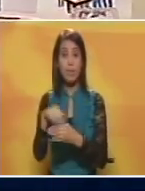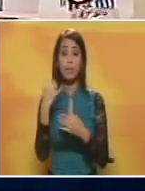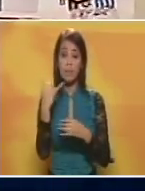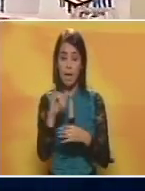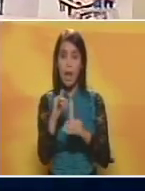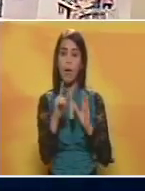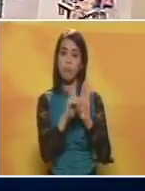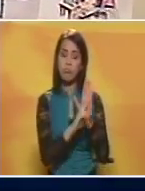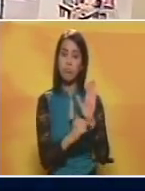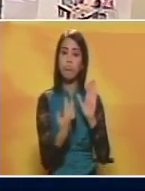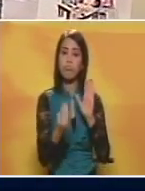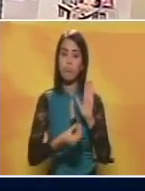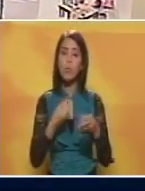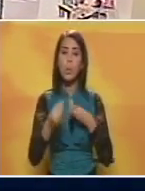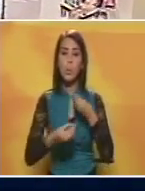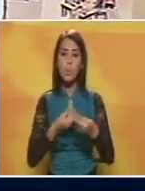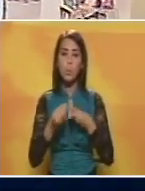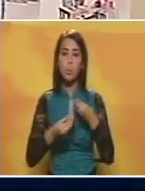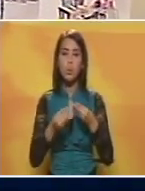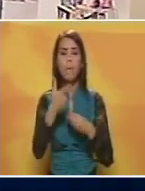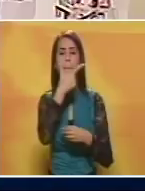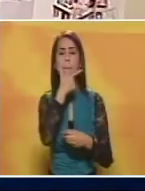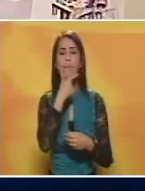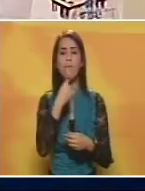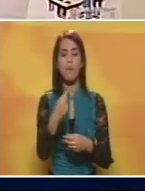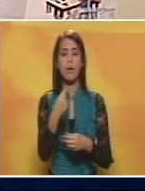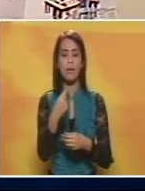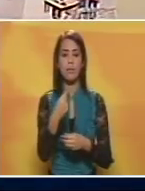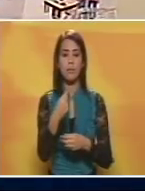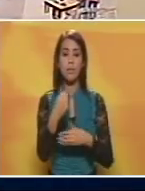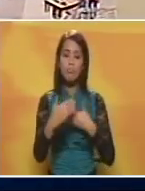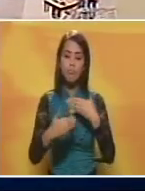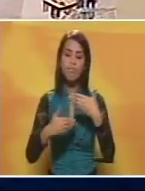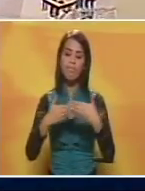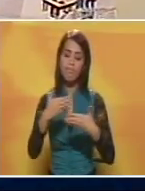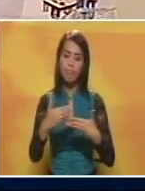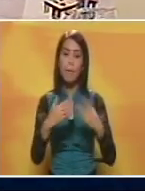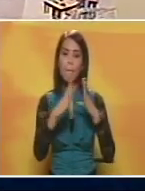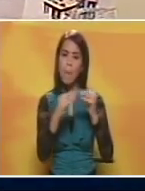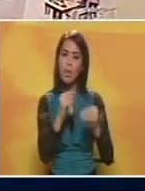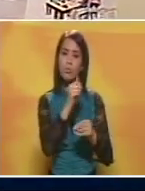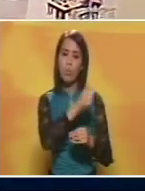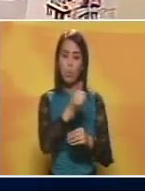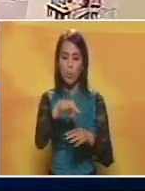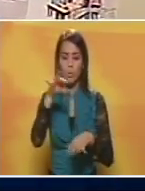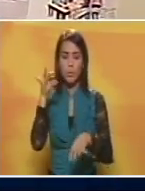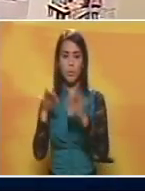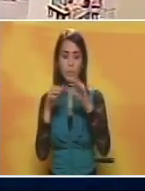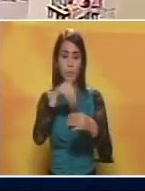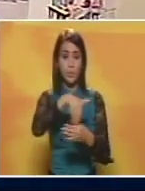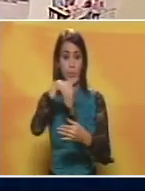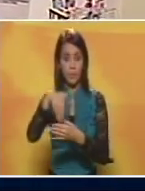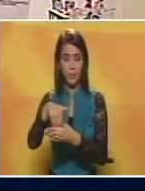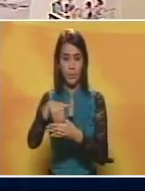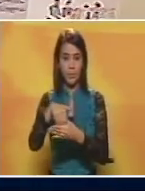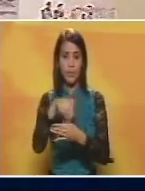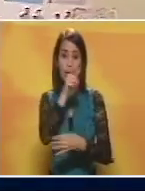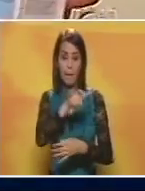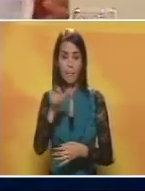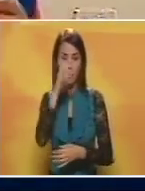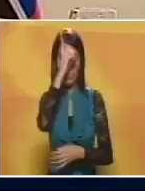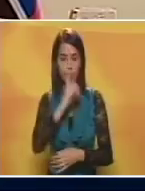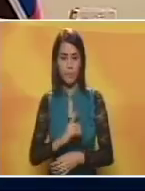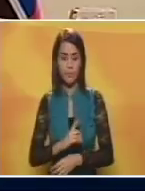seguiremos implementando para facilitarle cada vez más, para cada elección, el voto a estas